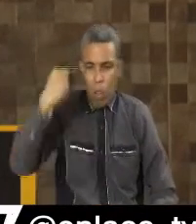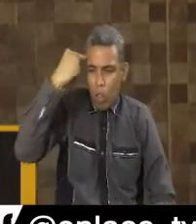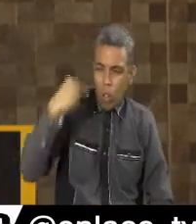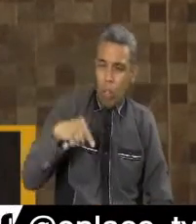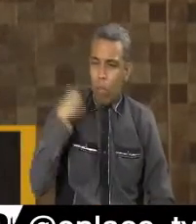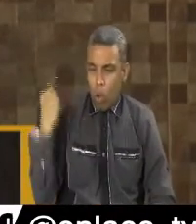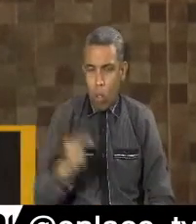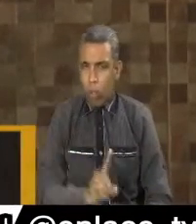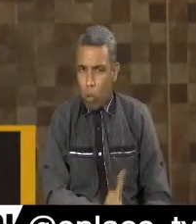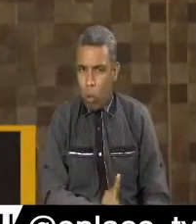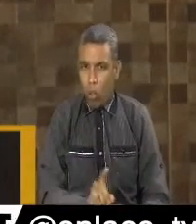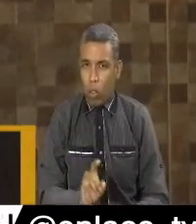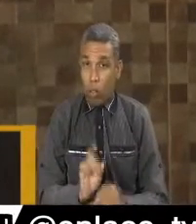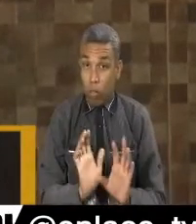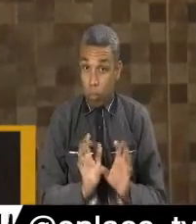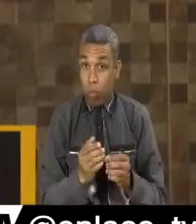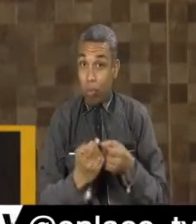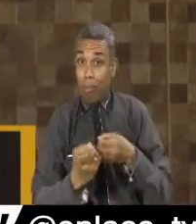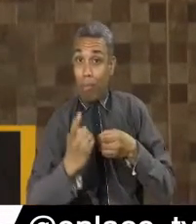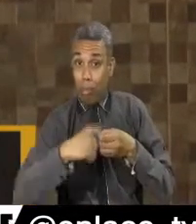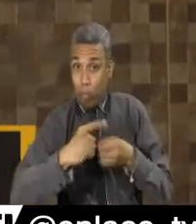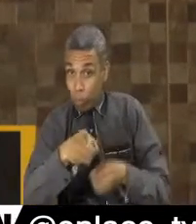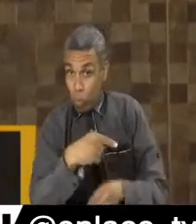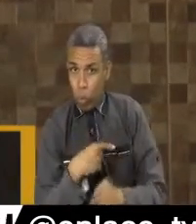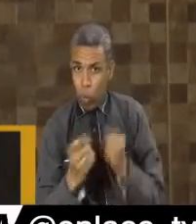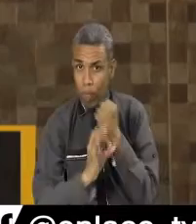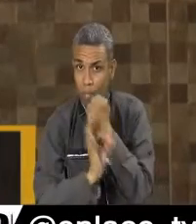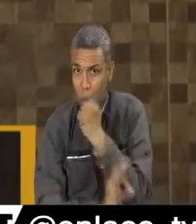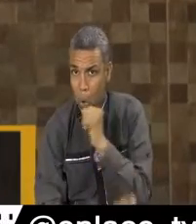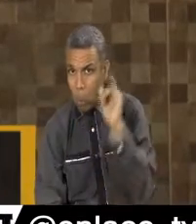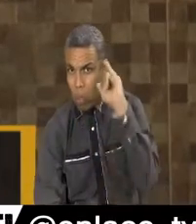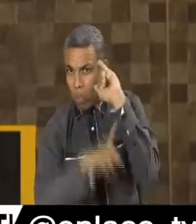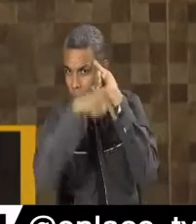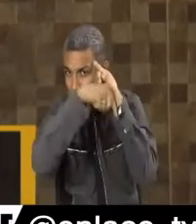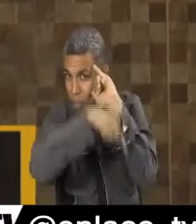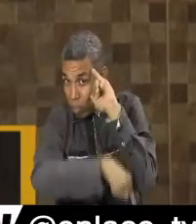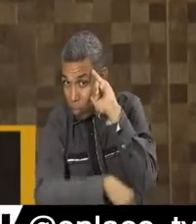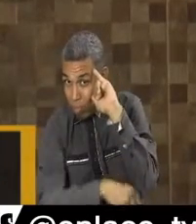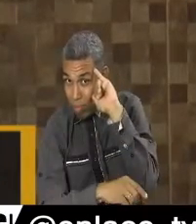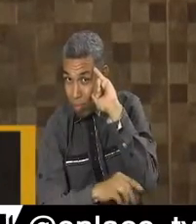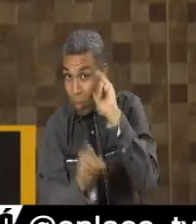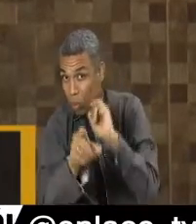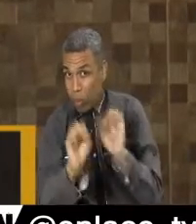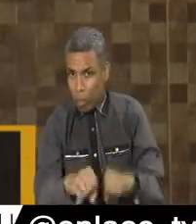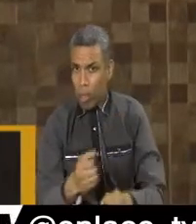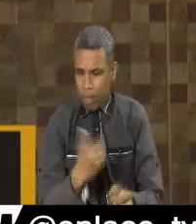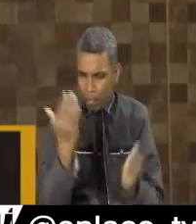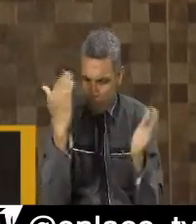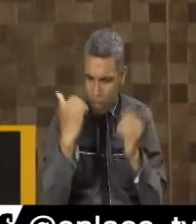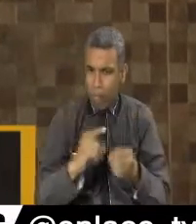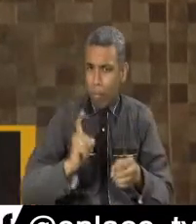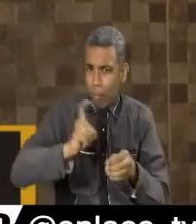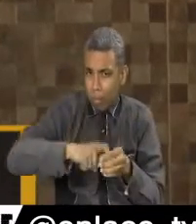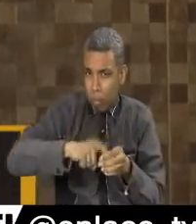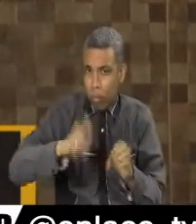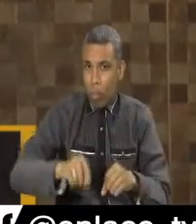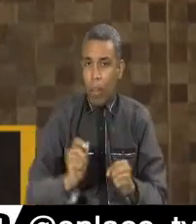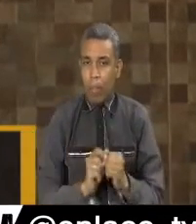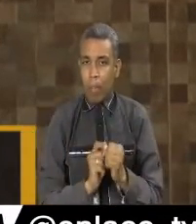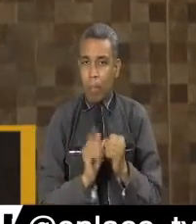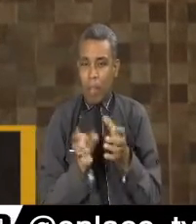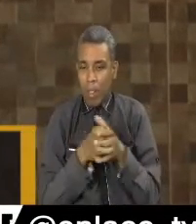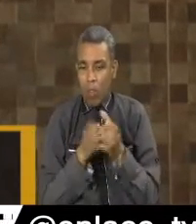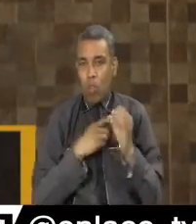contar con psicólogos y trabajadores sociales, porque la idea es ir generando, por ejemplo, una línea por medio de WhatsApp, una línea de atención